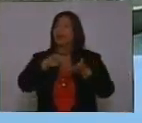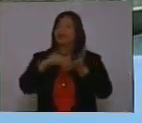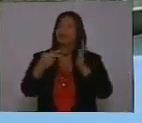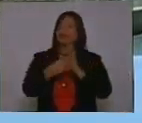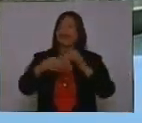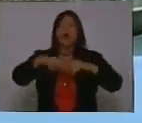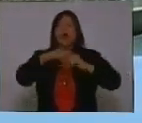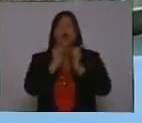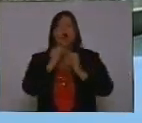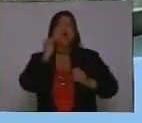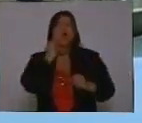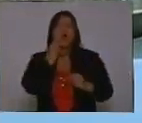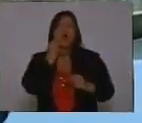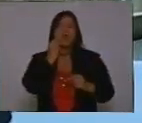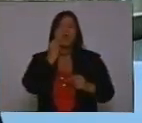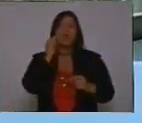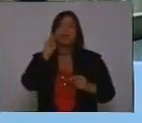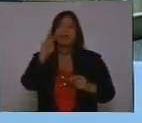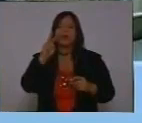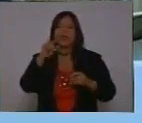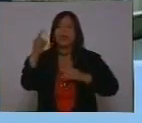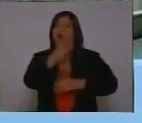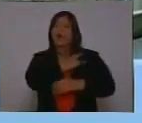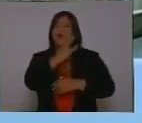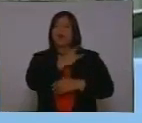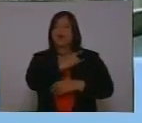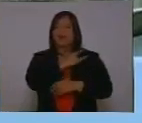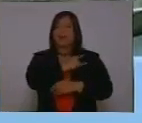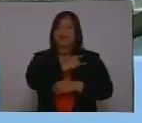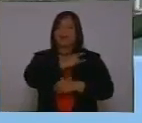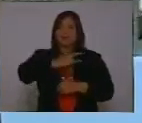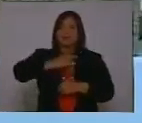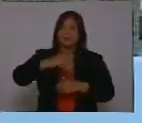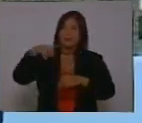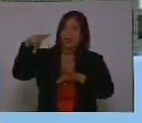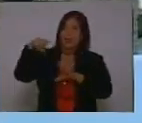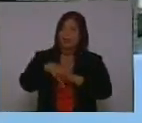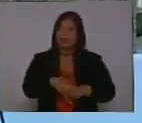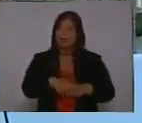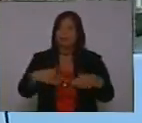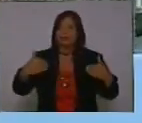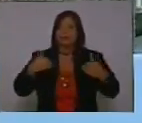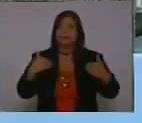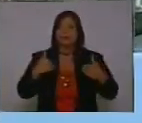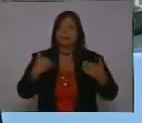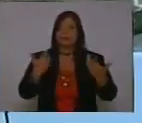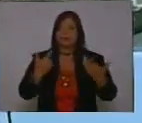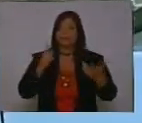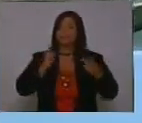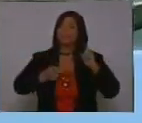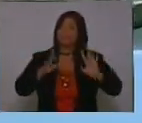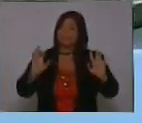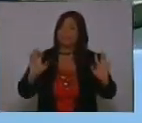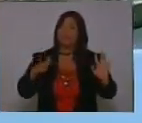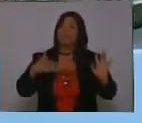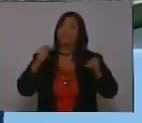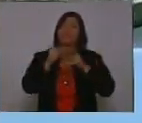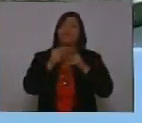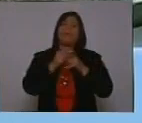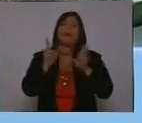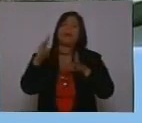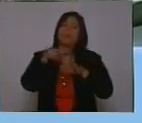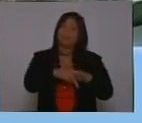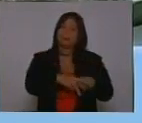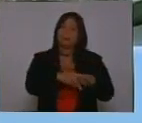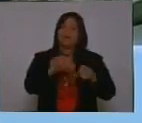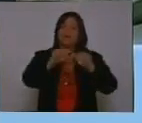aquellos jóvenes que se ven en esas universidades aplastados, si lo pudiésemos decir de esa manera, por todo